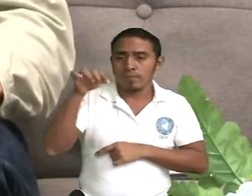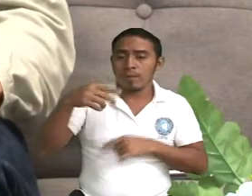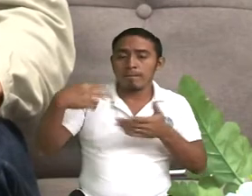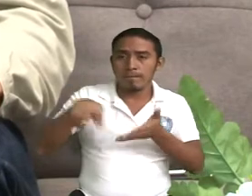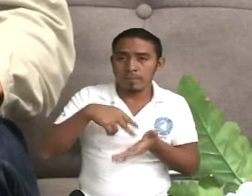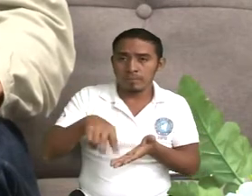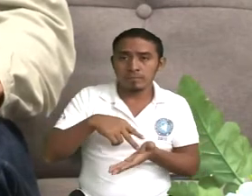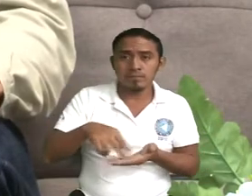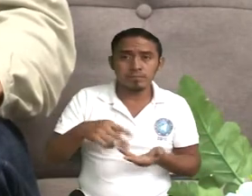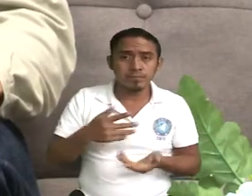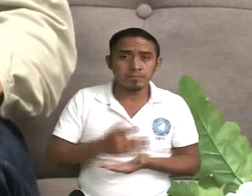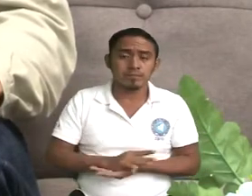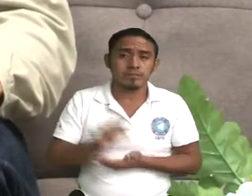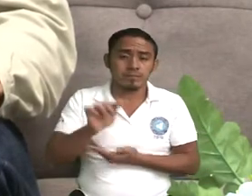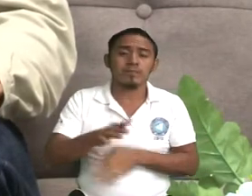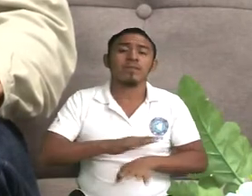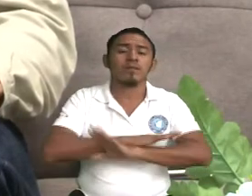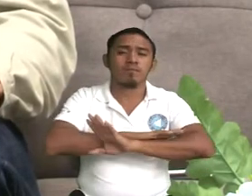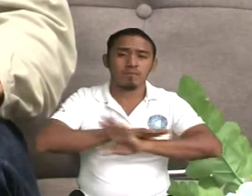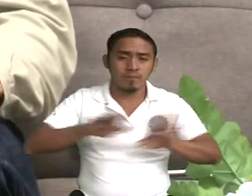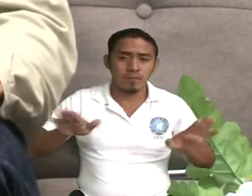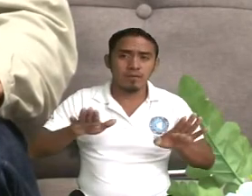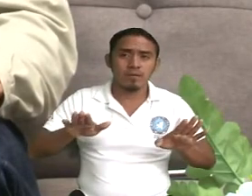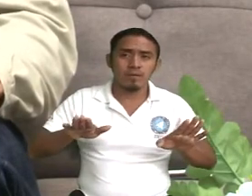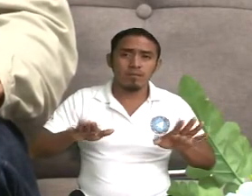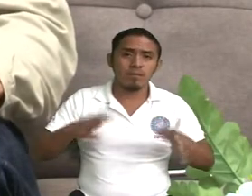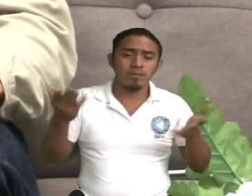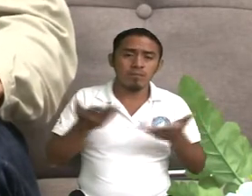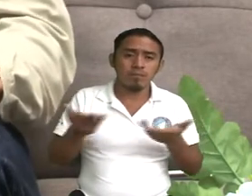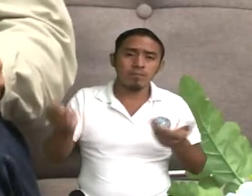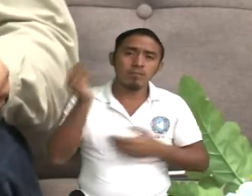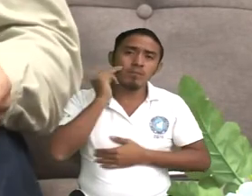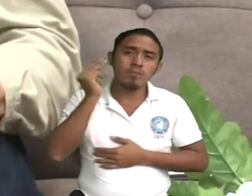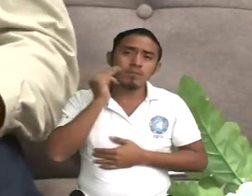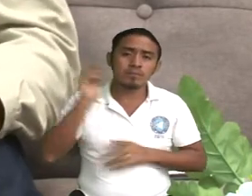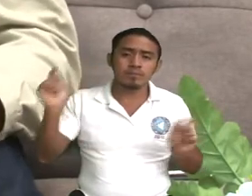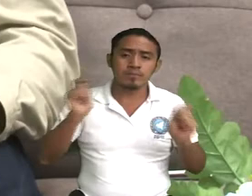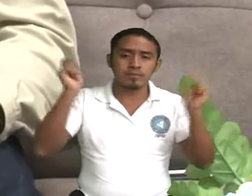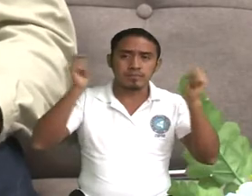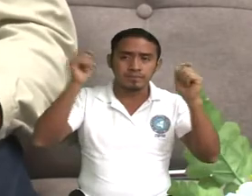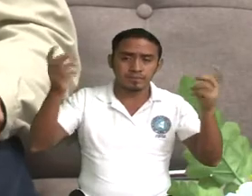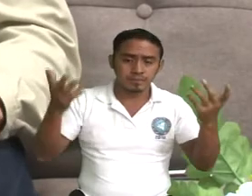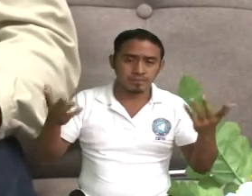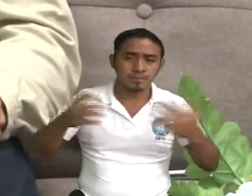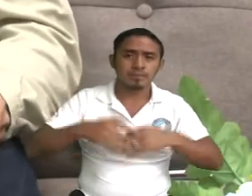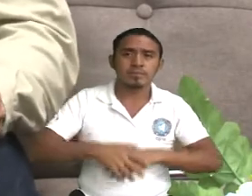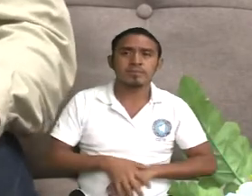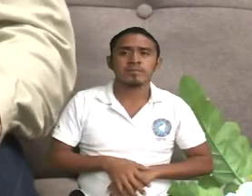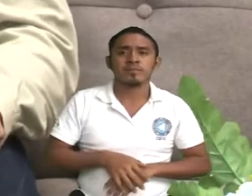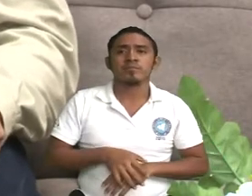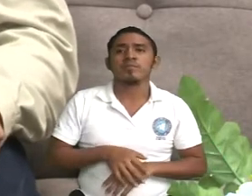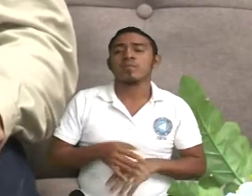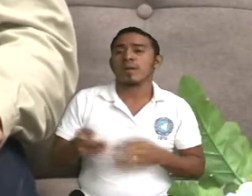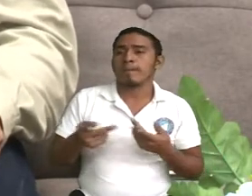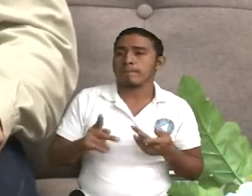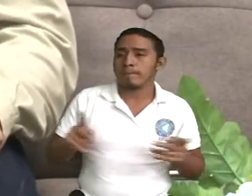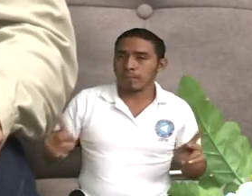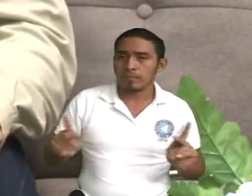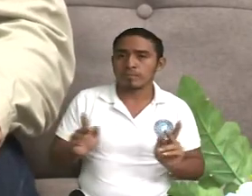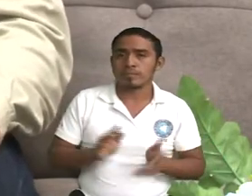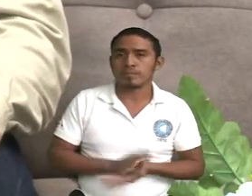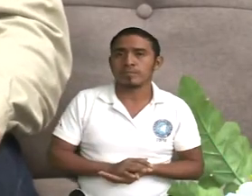actividad que va a cerrar lo referido a la celebración de la madre. Pero les decía